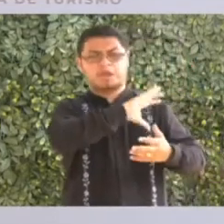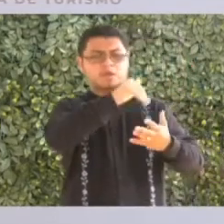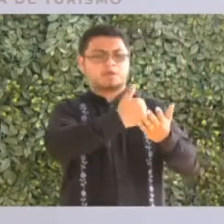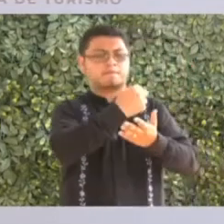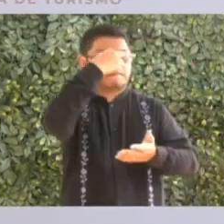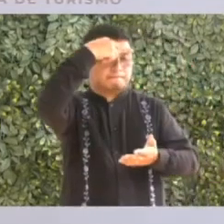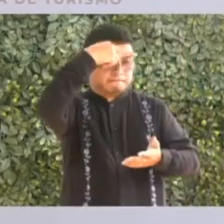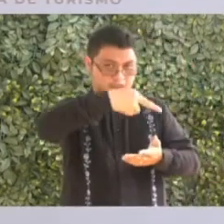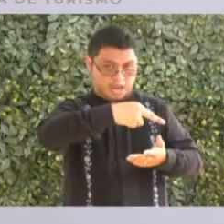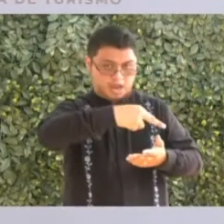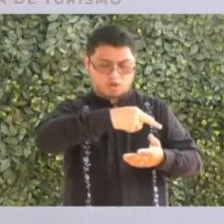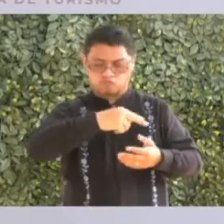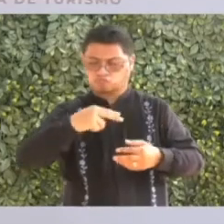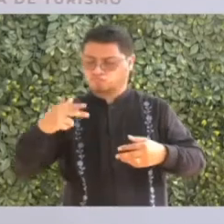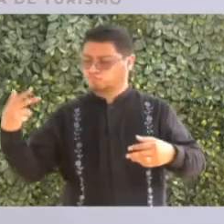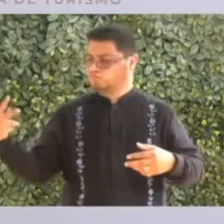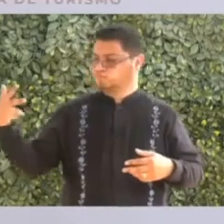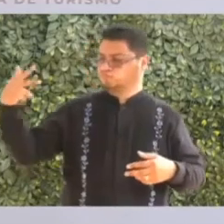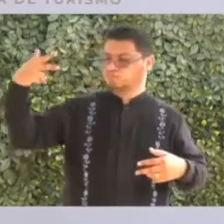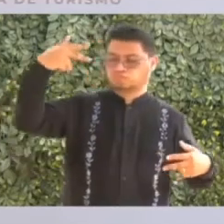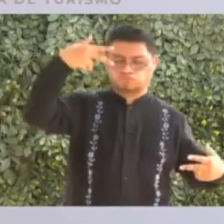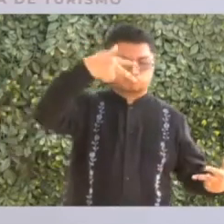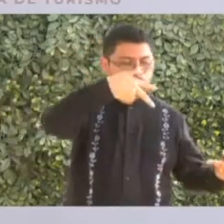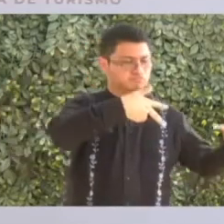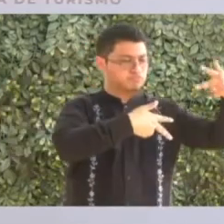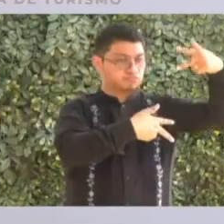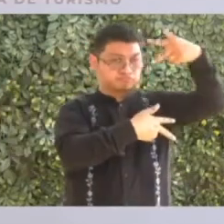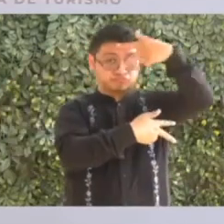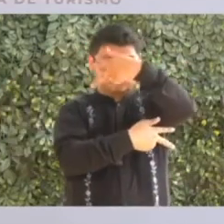la Ciudad de México, cuando fui jefe de gobierno,